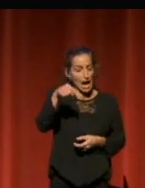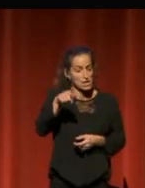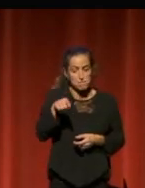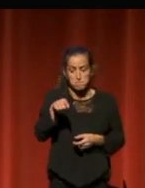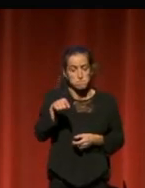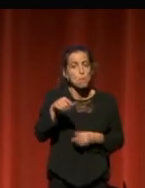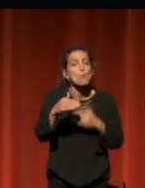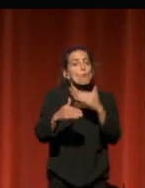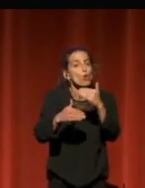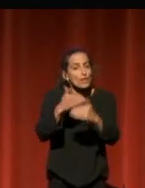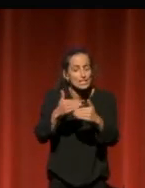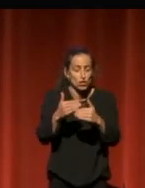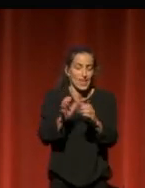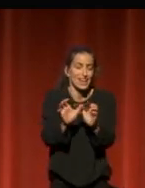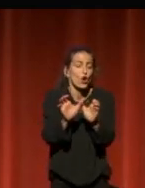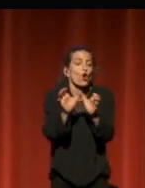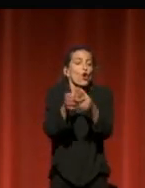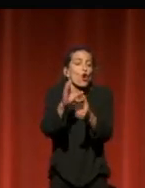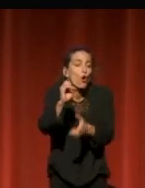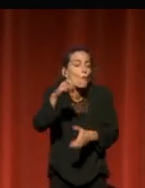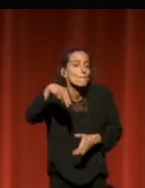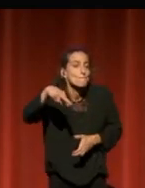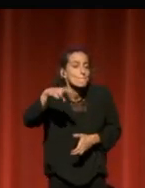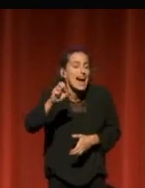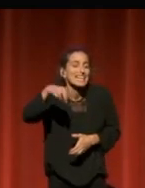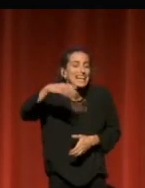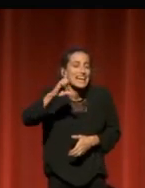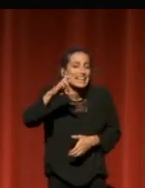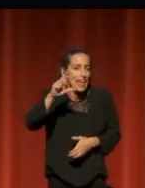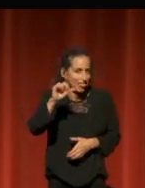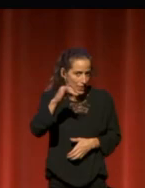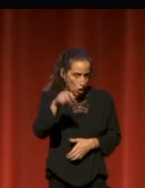comarcalización importante que además está asumiendo competencias.